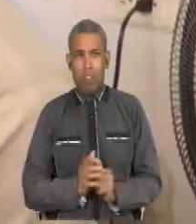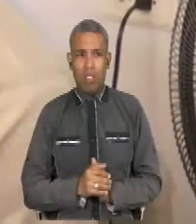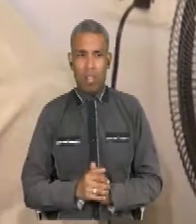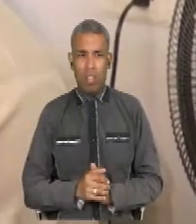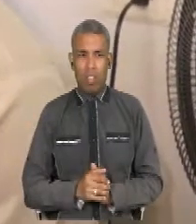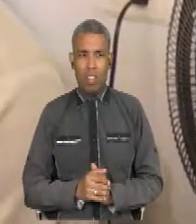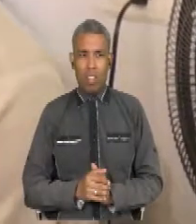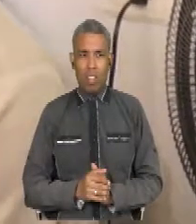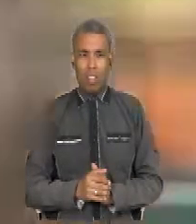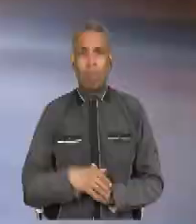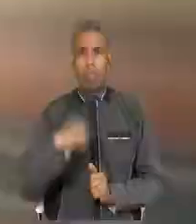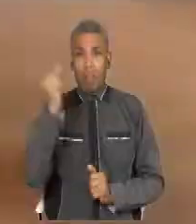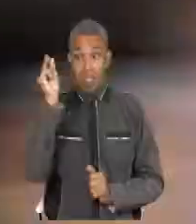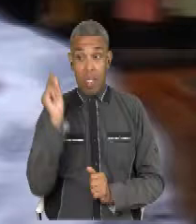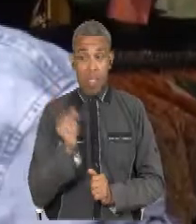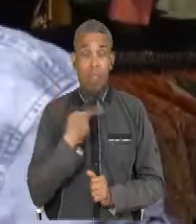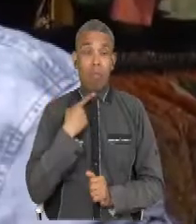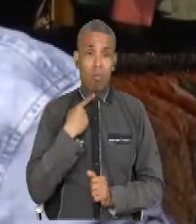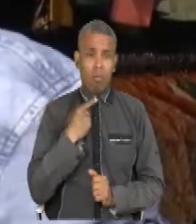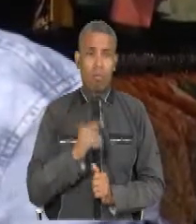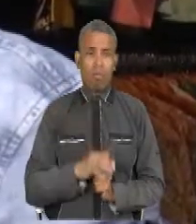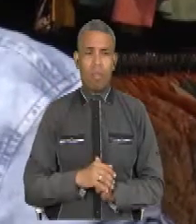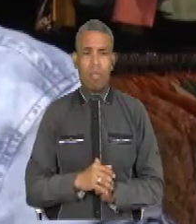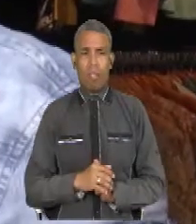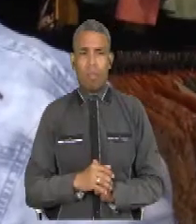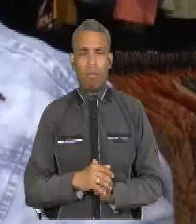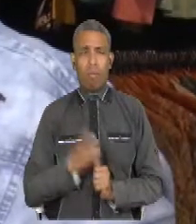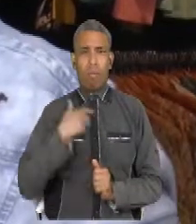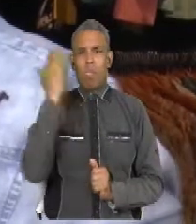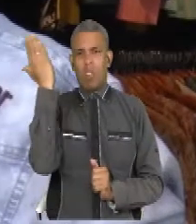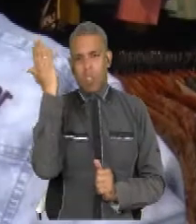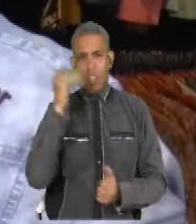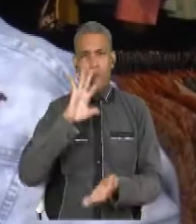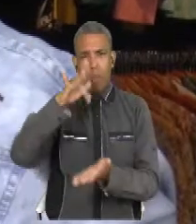con Inderpa también. Ir a cine y